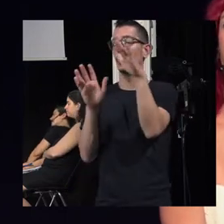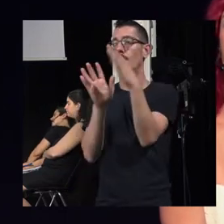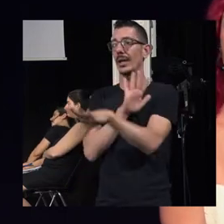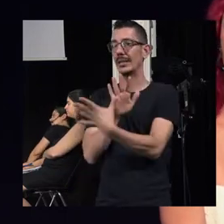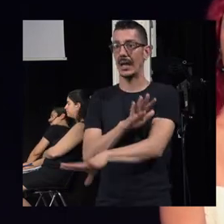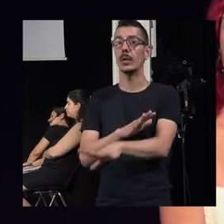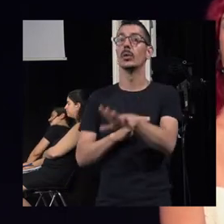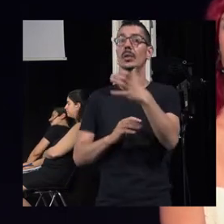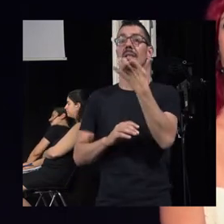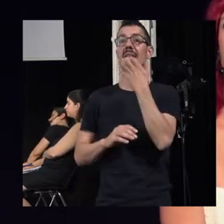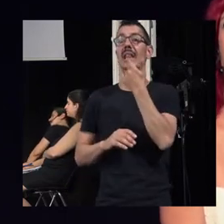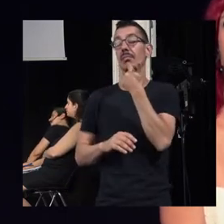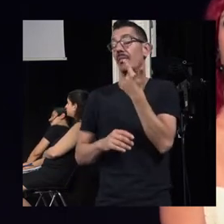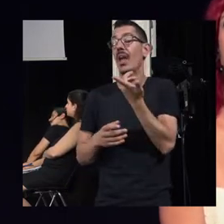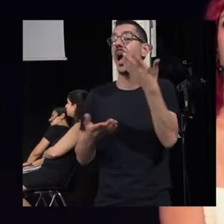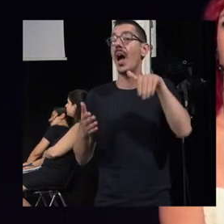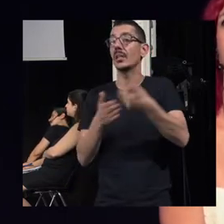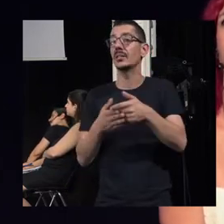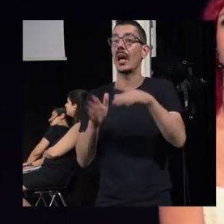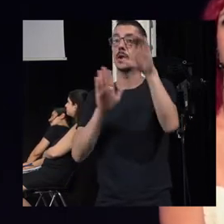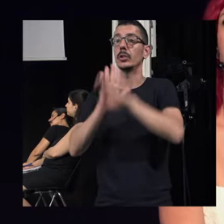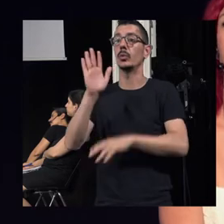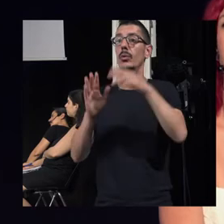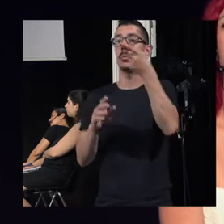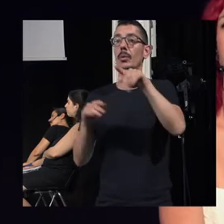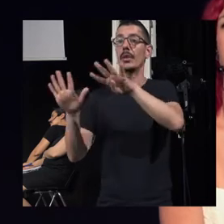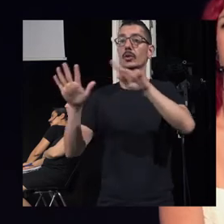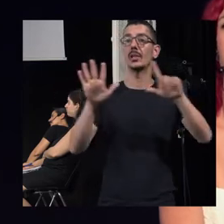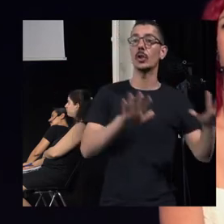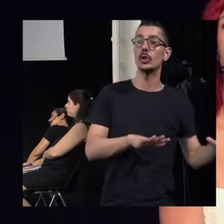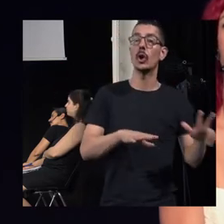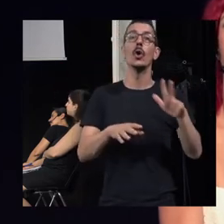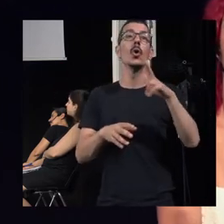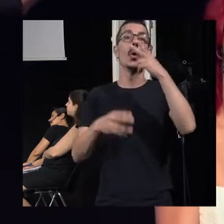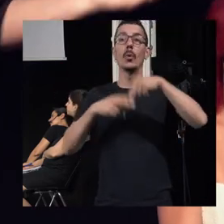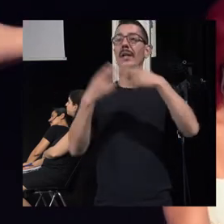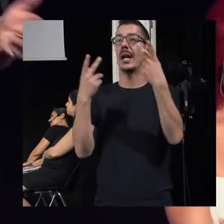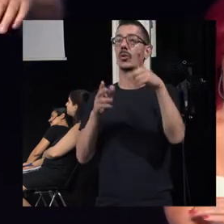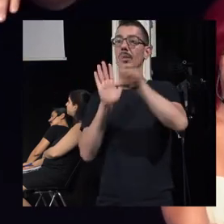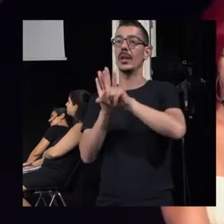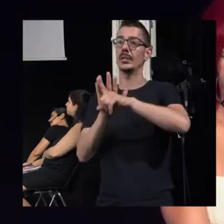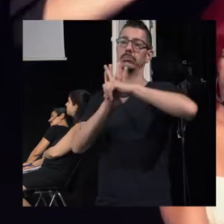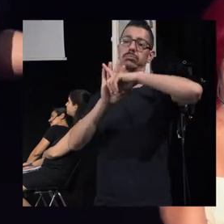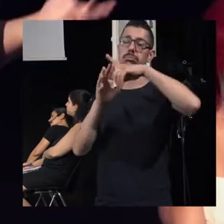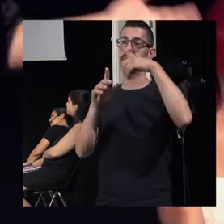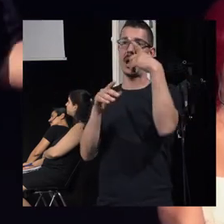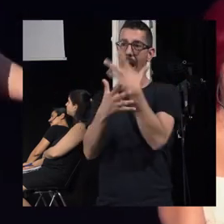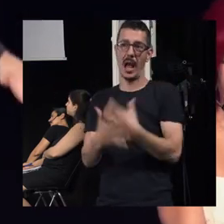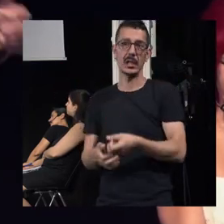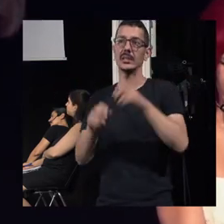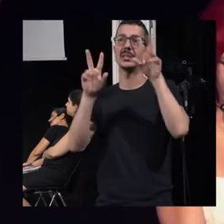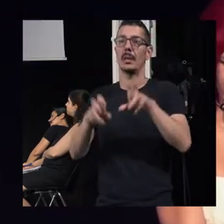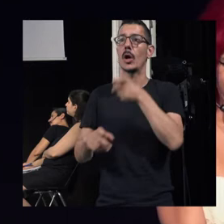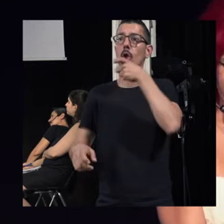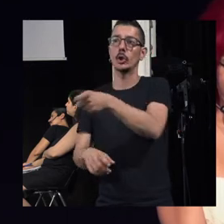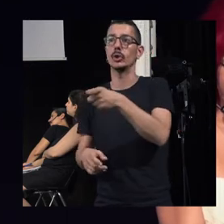leyes explícitas contra el pueblo gitano, que prohibían nuestra lengua, nuestras actividades económicas, nos desenraizaban de los